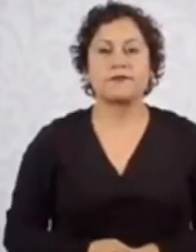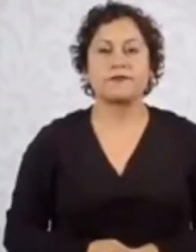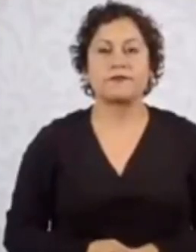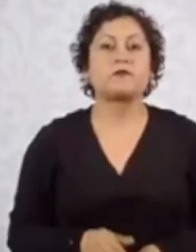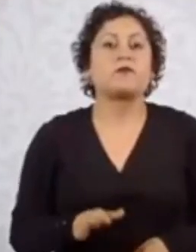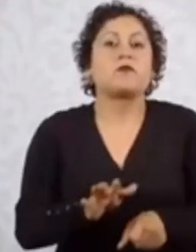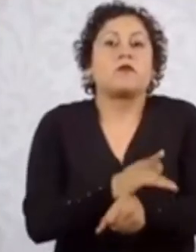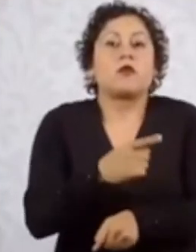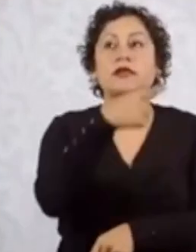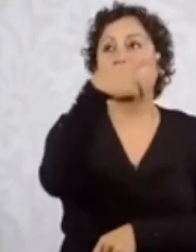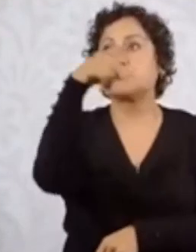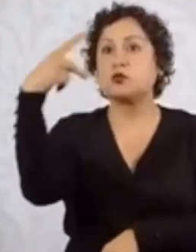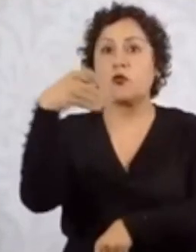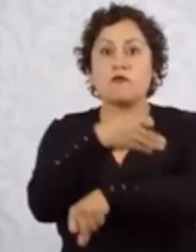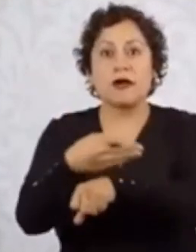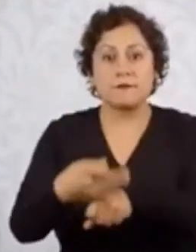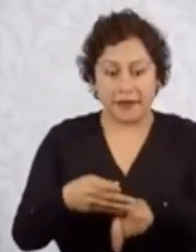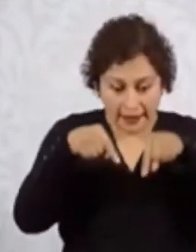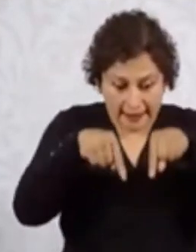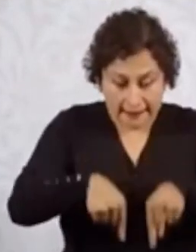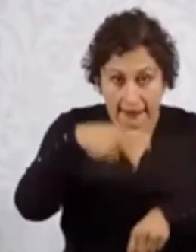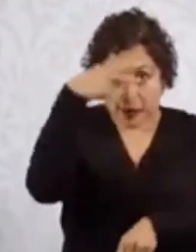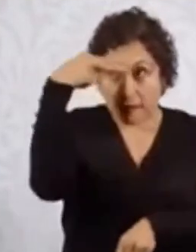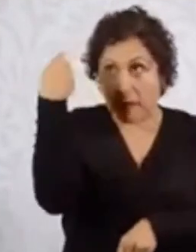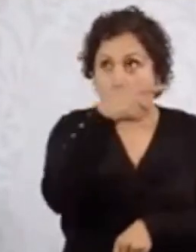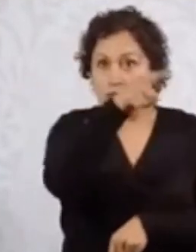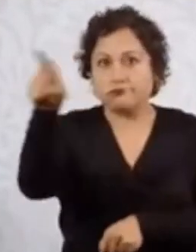qué? Porque vivimos hoy en